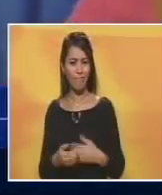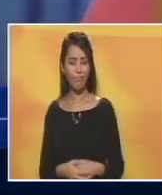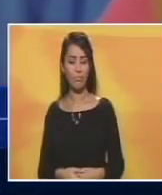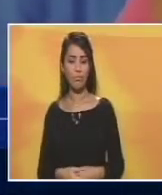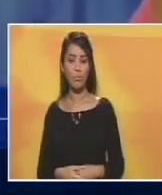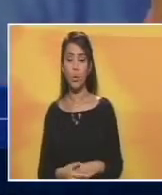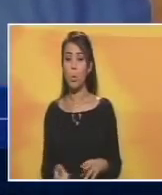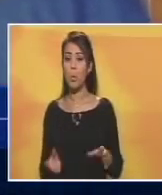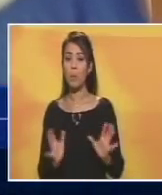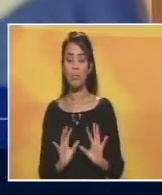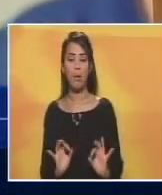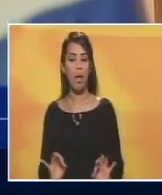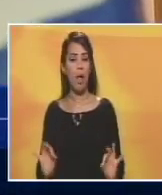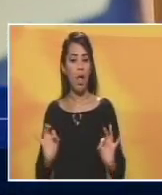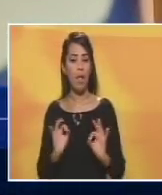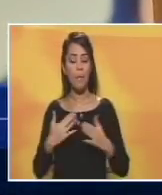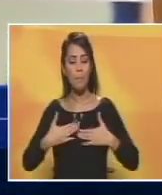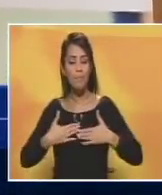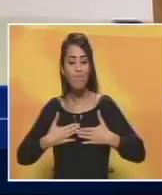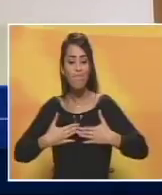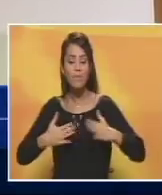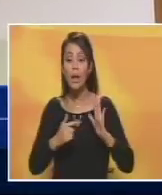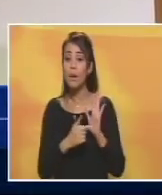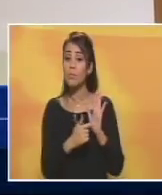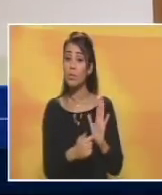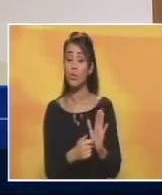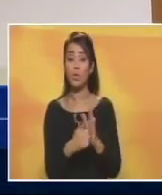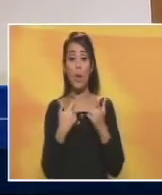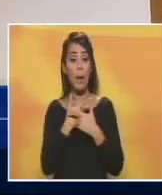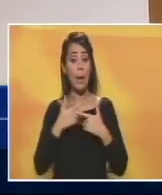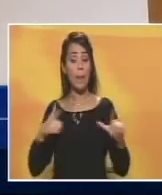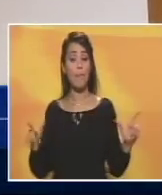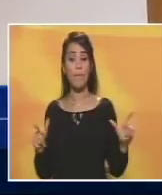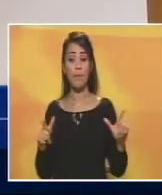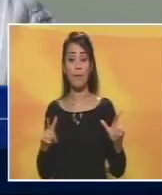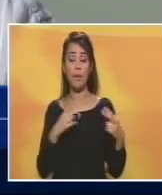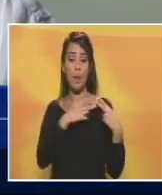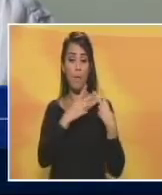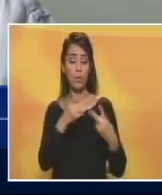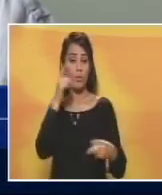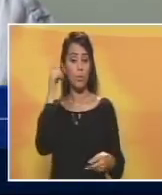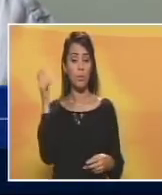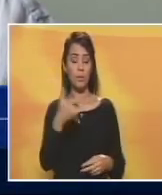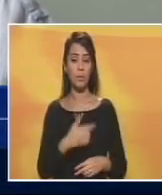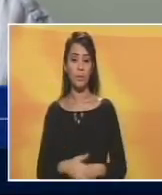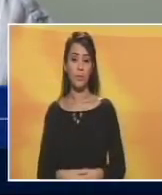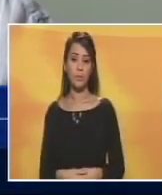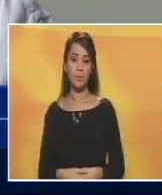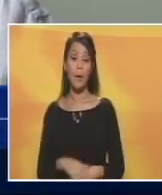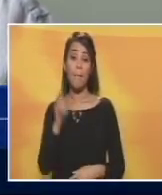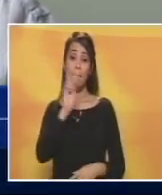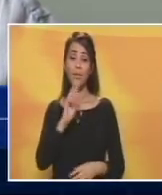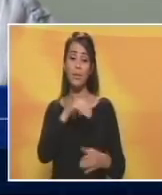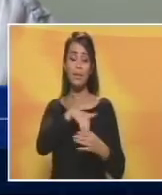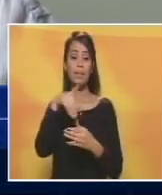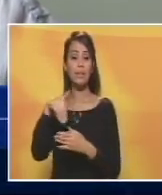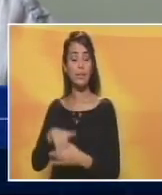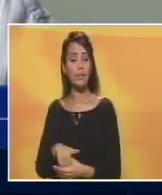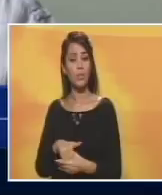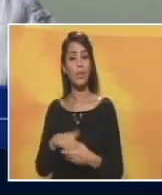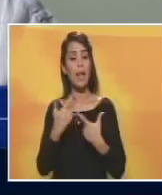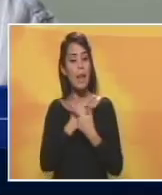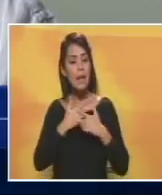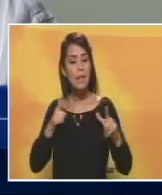a representar la expresión libre de la voluntad popular. Venezuela necesita elecciones libres